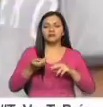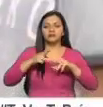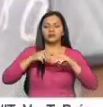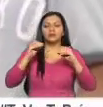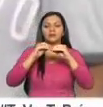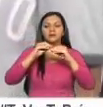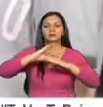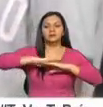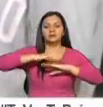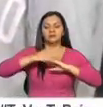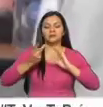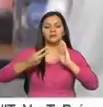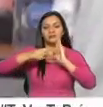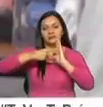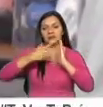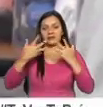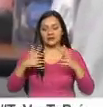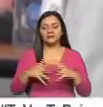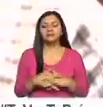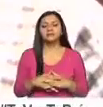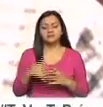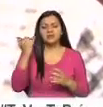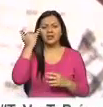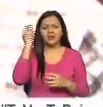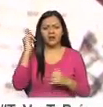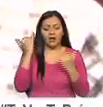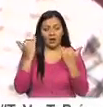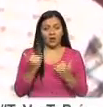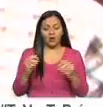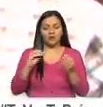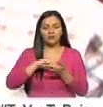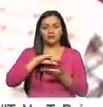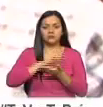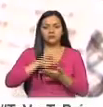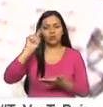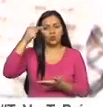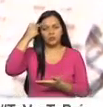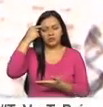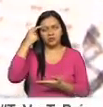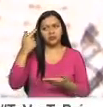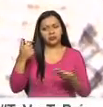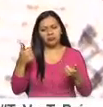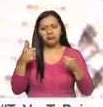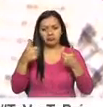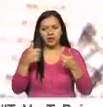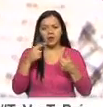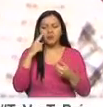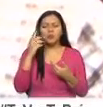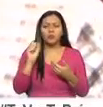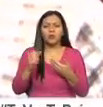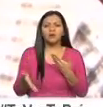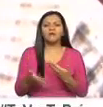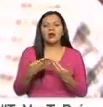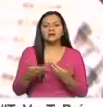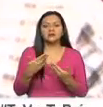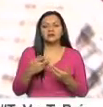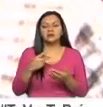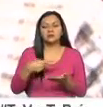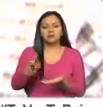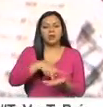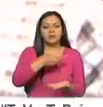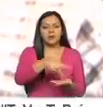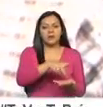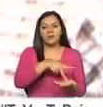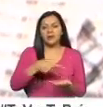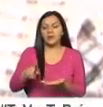dinero electrónico. Me parece una idea que actualmente ha implementado el gobierno para facilitar de pronto el